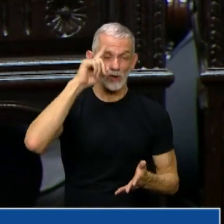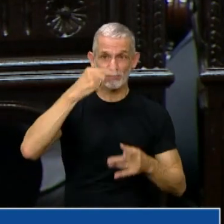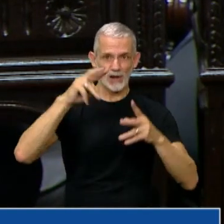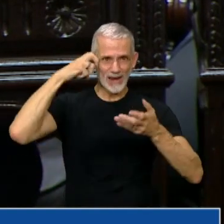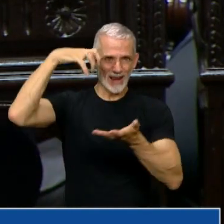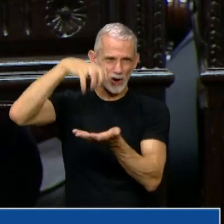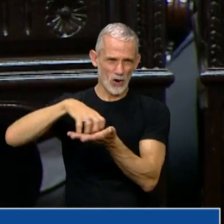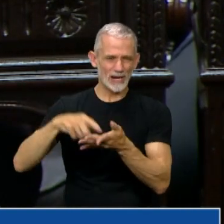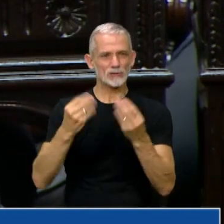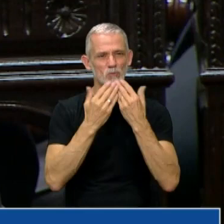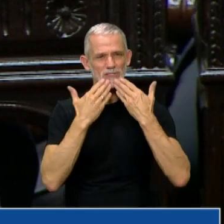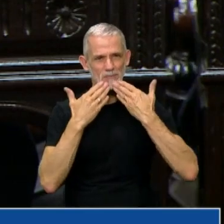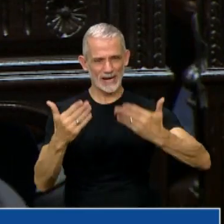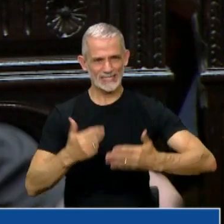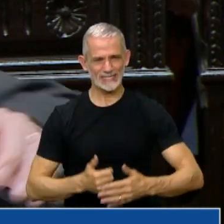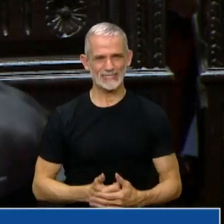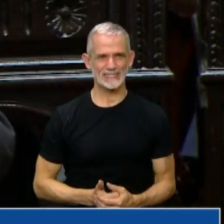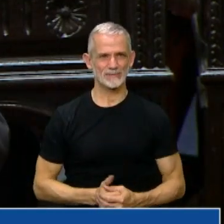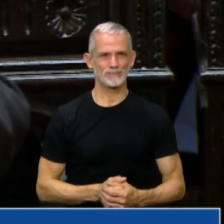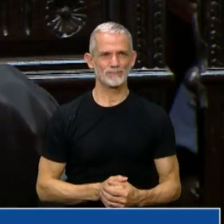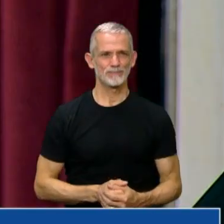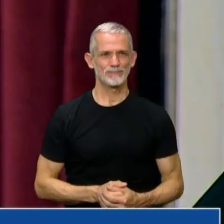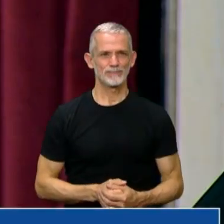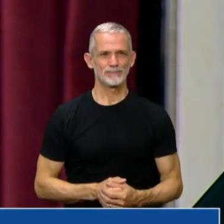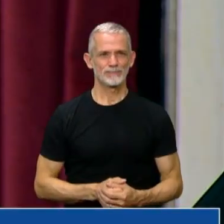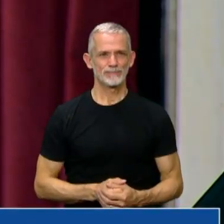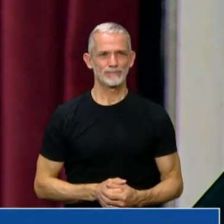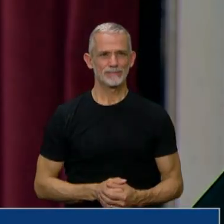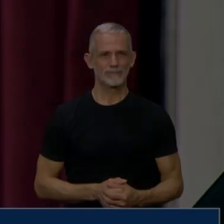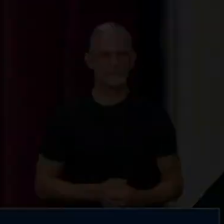esta Cámara de Diputados. Muchas gracias, señora presidenta. Gracias, diputado Heller.